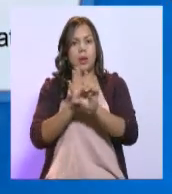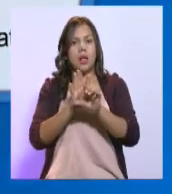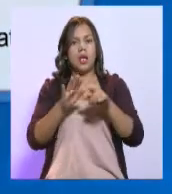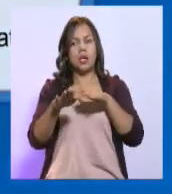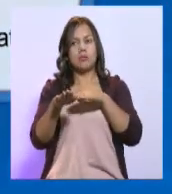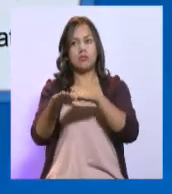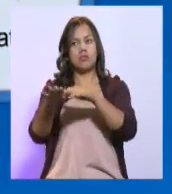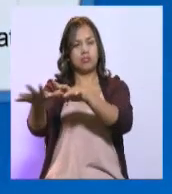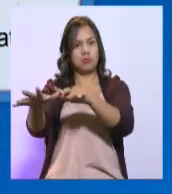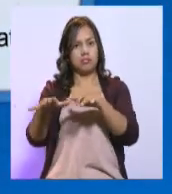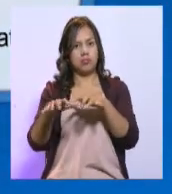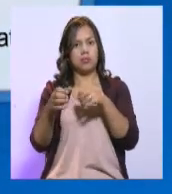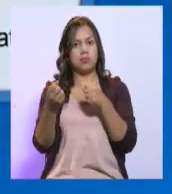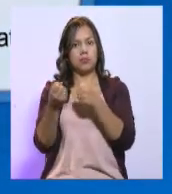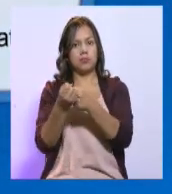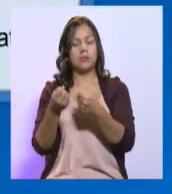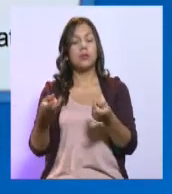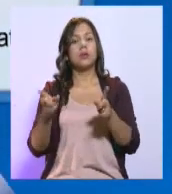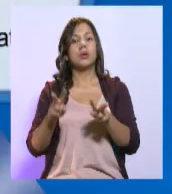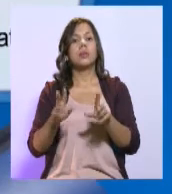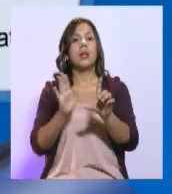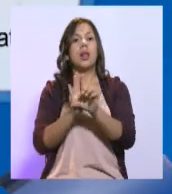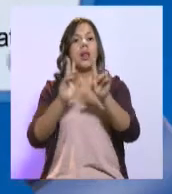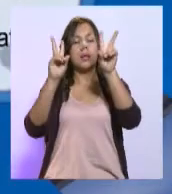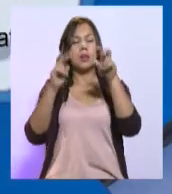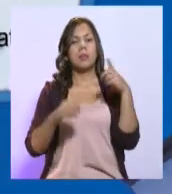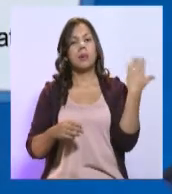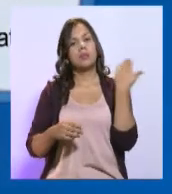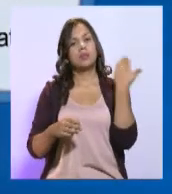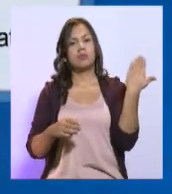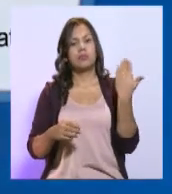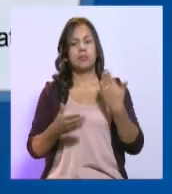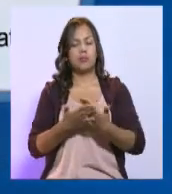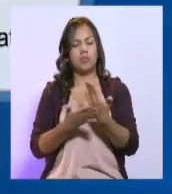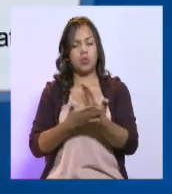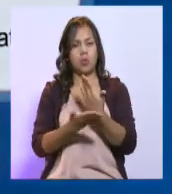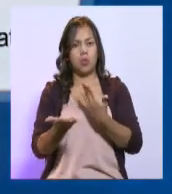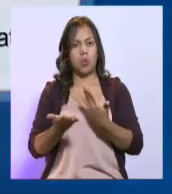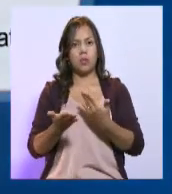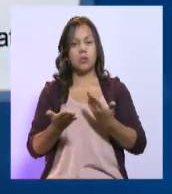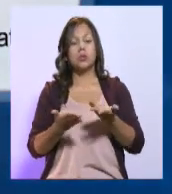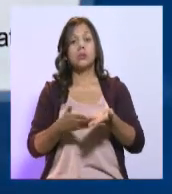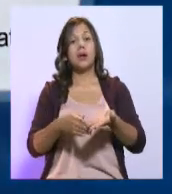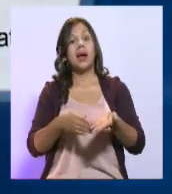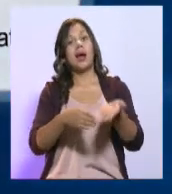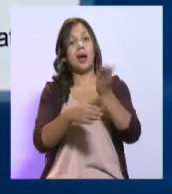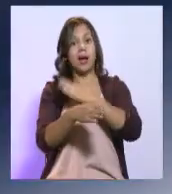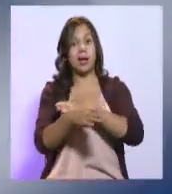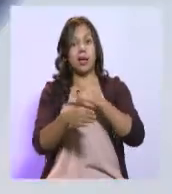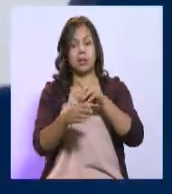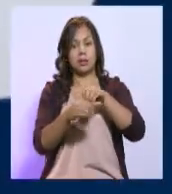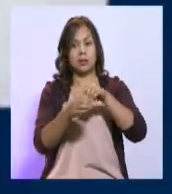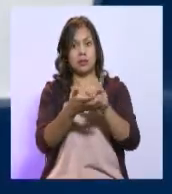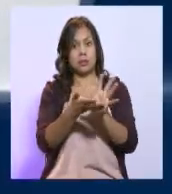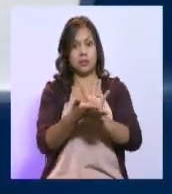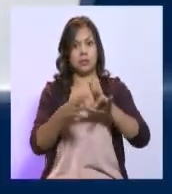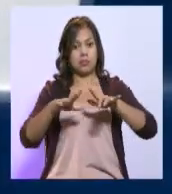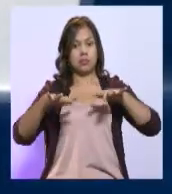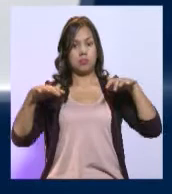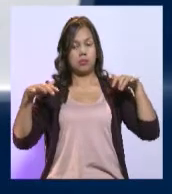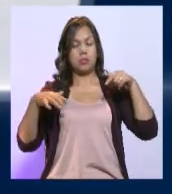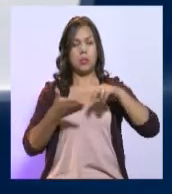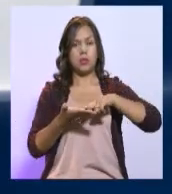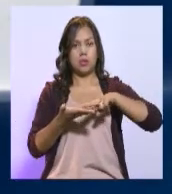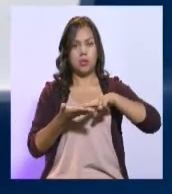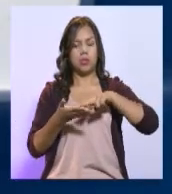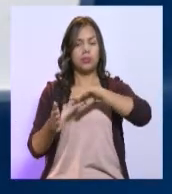Desarrollo Agropecuario y la Ley Orgánica de Centros de Faenamiento, esto es en el Salón de Expresidentes del Palacio Legislativo.